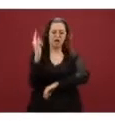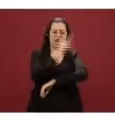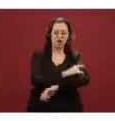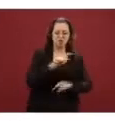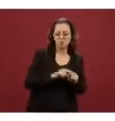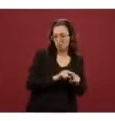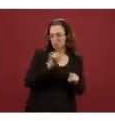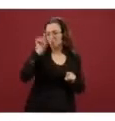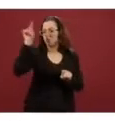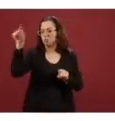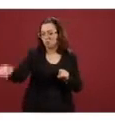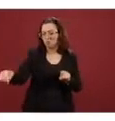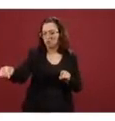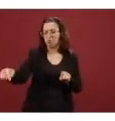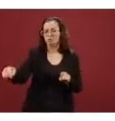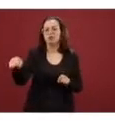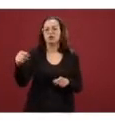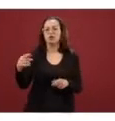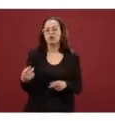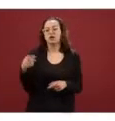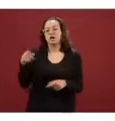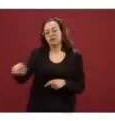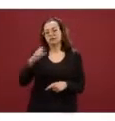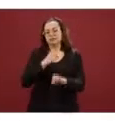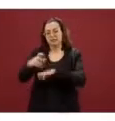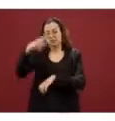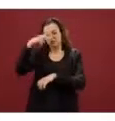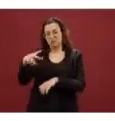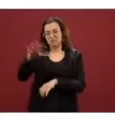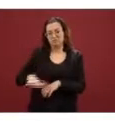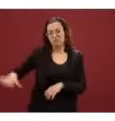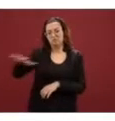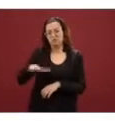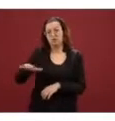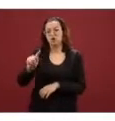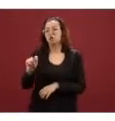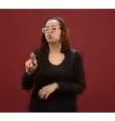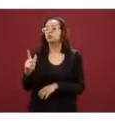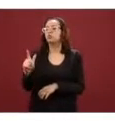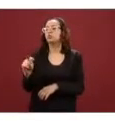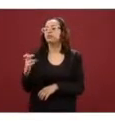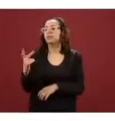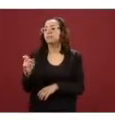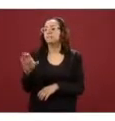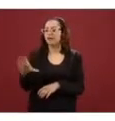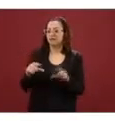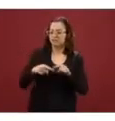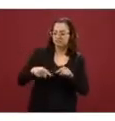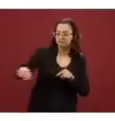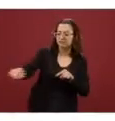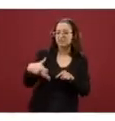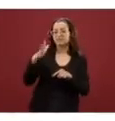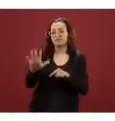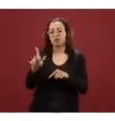pasajeros, directamente con el circuito exterior mexiquense a la altura de la caseta de Tultepec, con un recorrido de aproximadamente